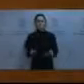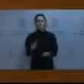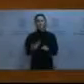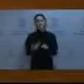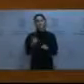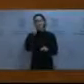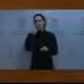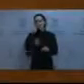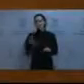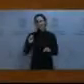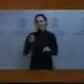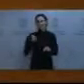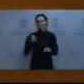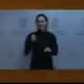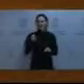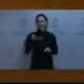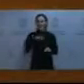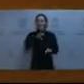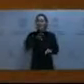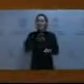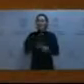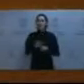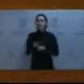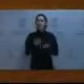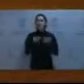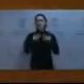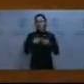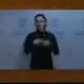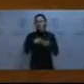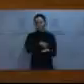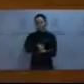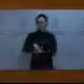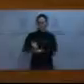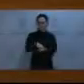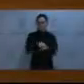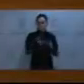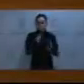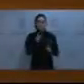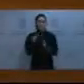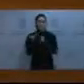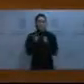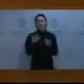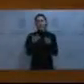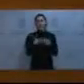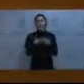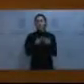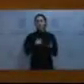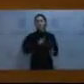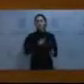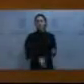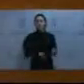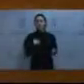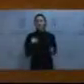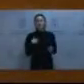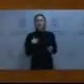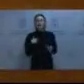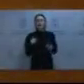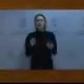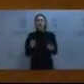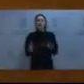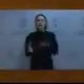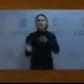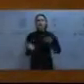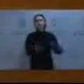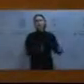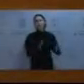energética nacional que regulen nuestra industria, que beneficien nuestra industria en términos generales sin discriminación alguna. Volvemos